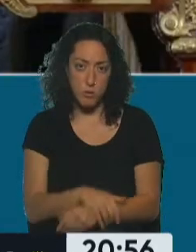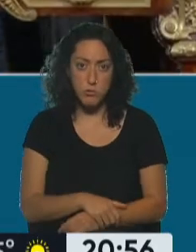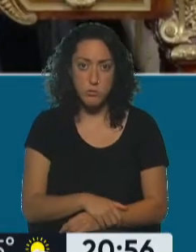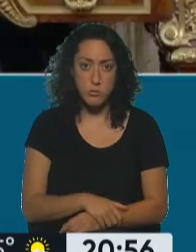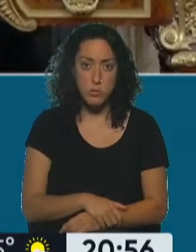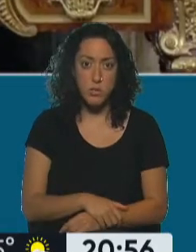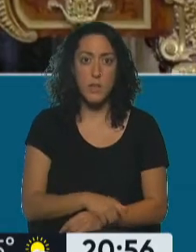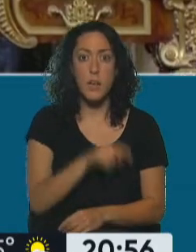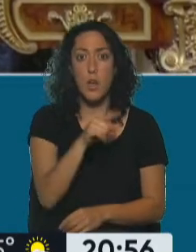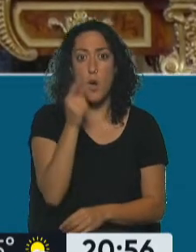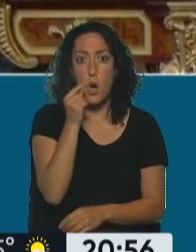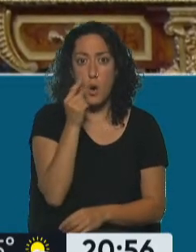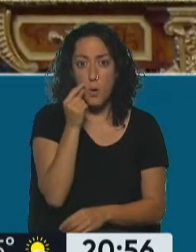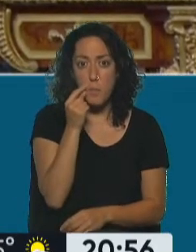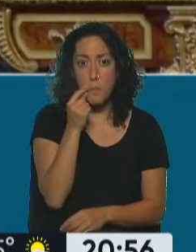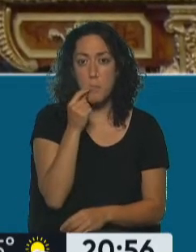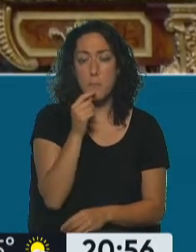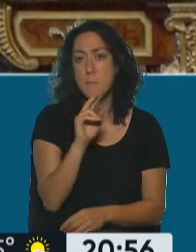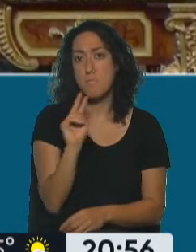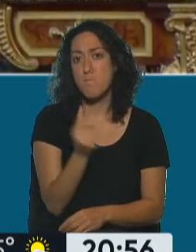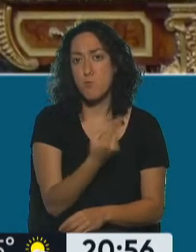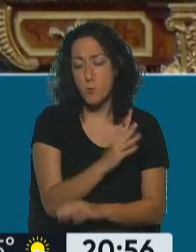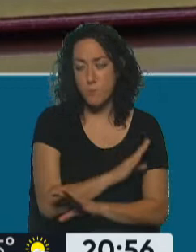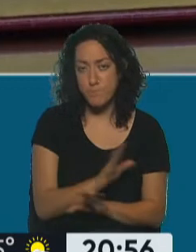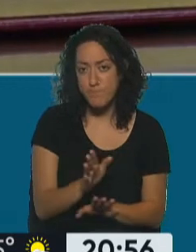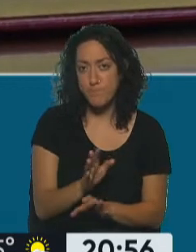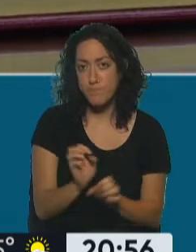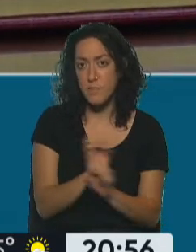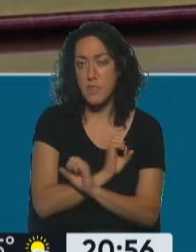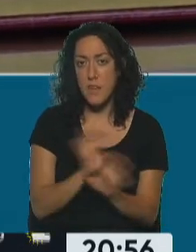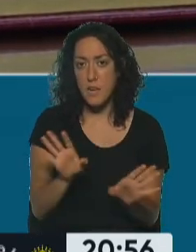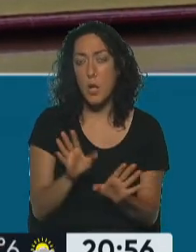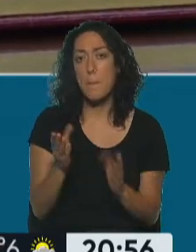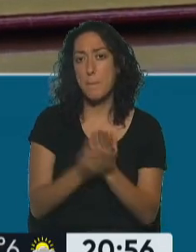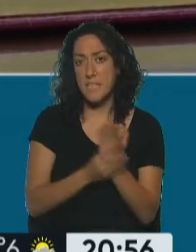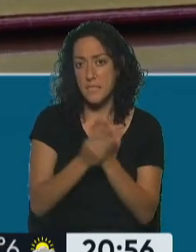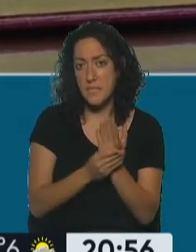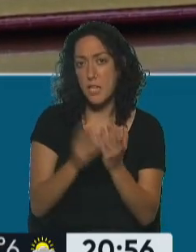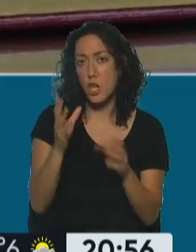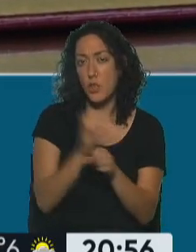nos ha dejado trágicamente, pero el Ministerio de Transporte continuó